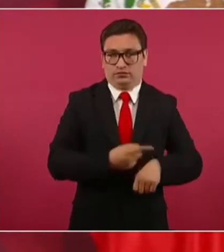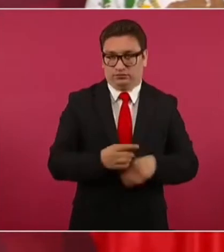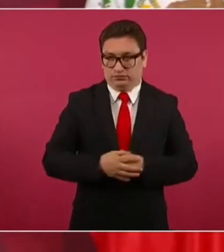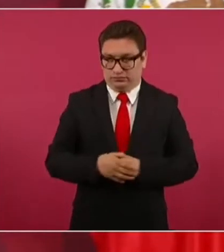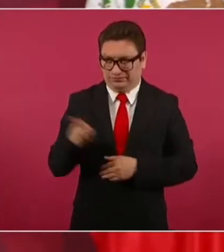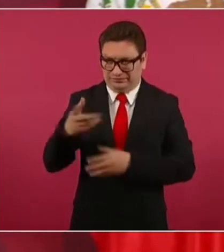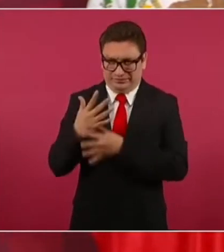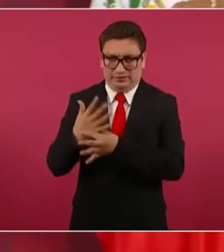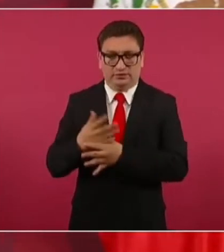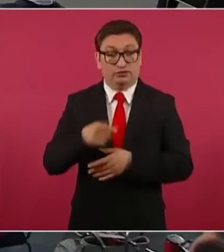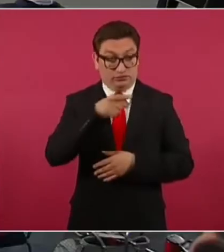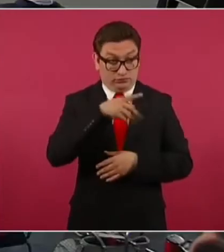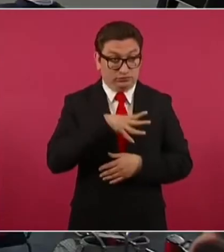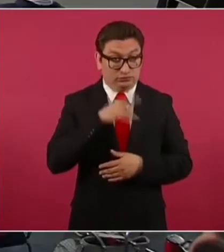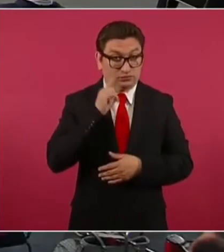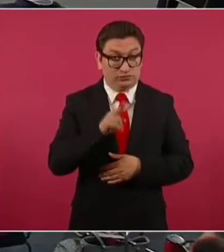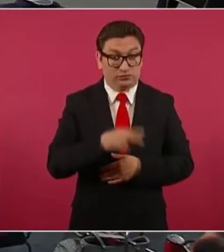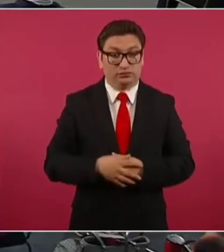No tienes…